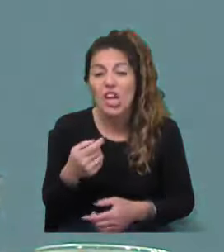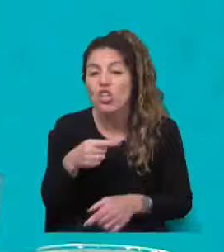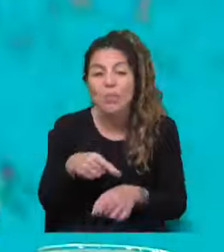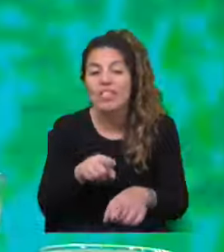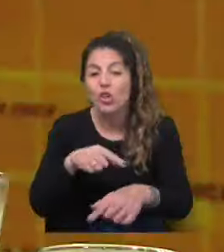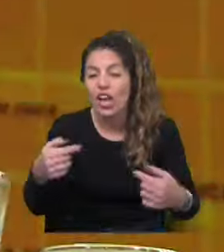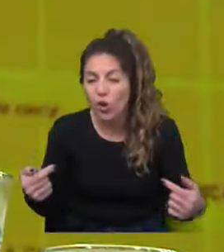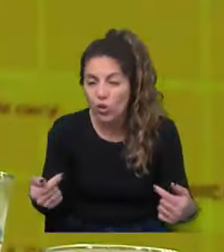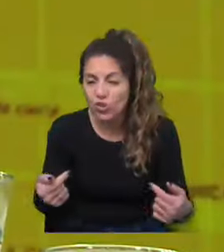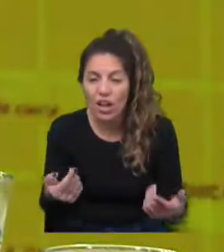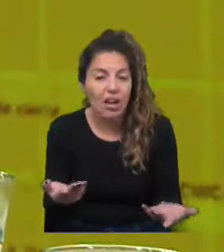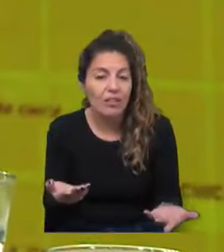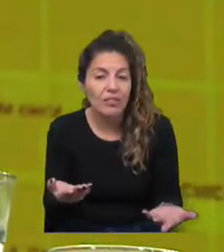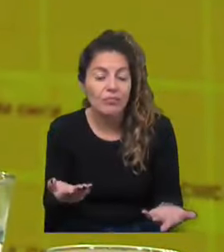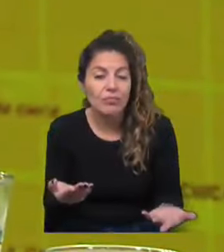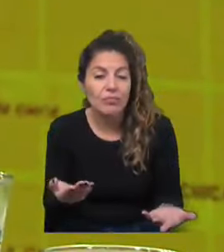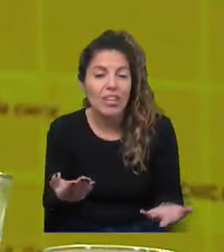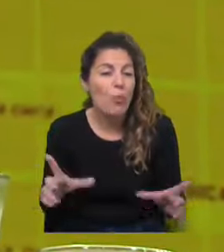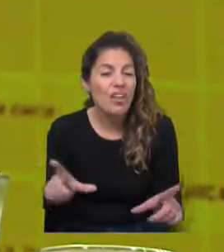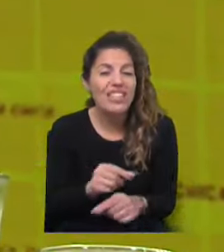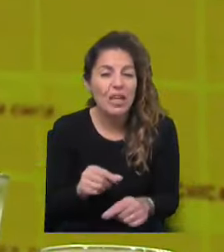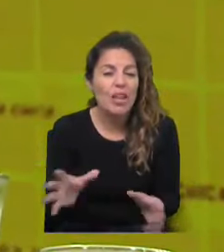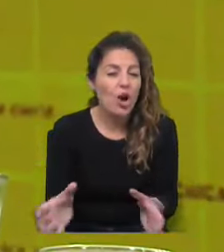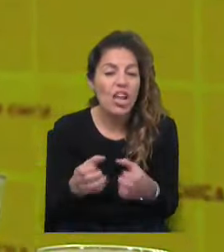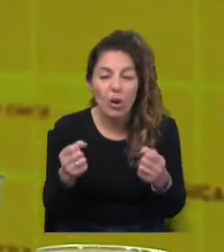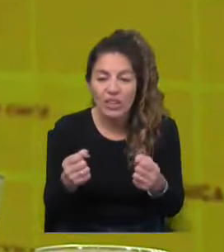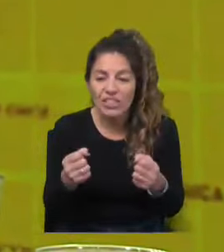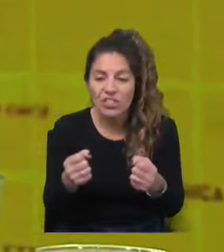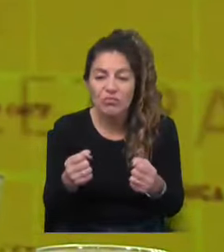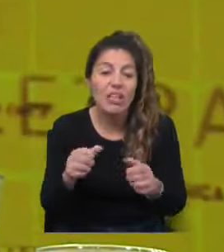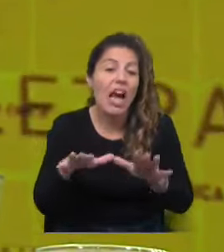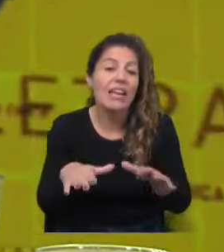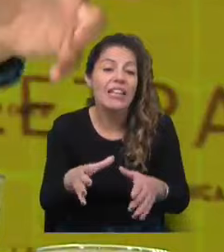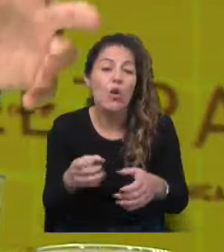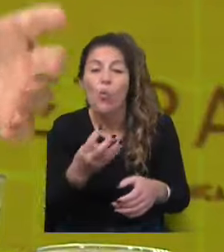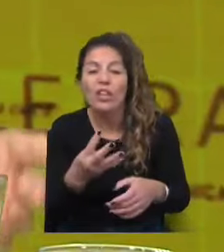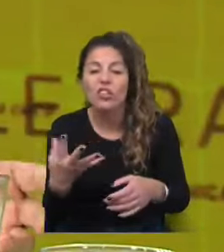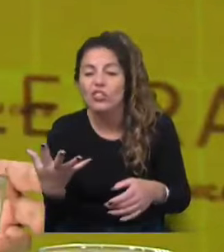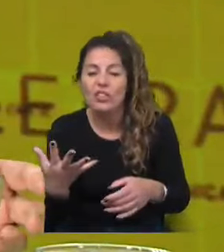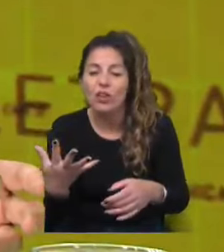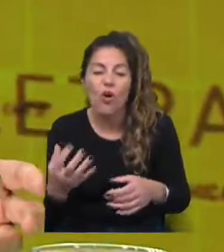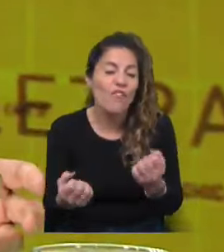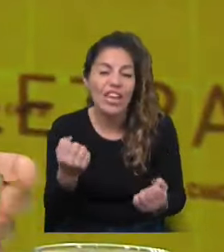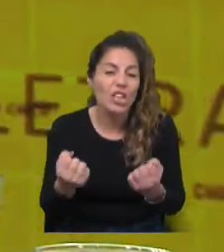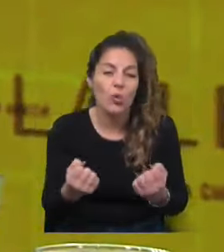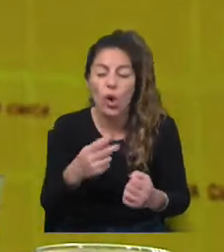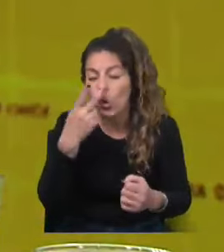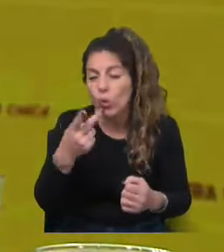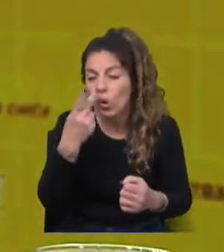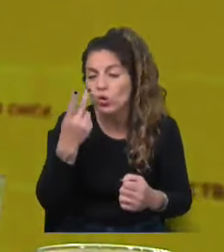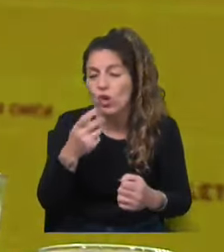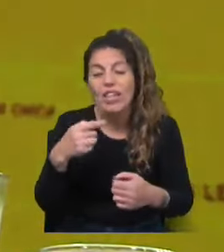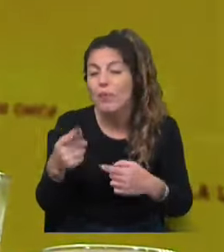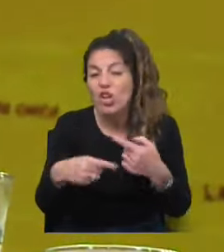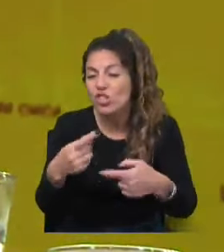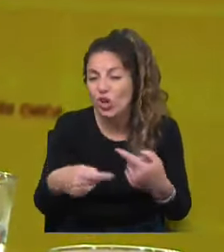de ese narco, o sea, como que se termina con la incautación y quizás agarran 4 o 5 vehículos lujosos, pero después